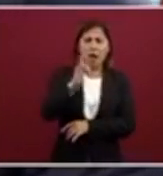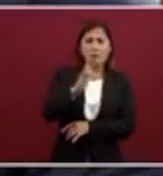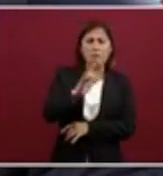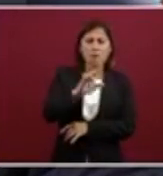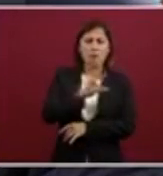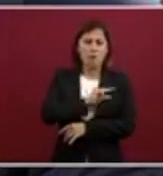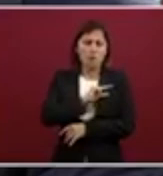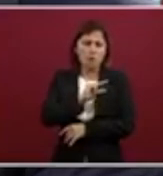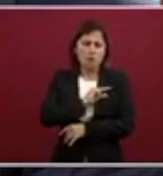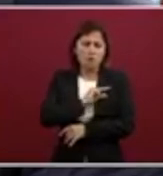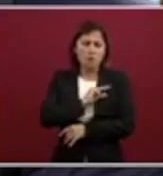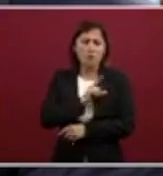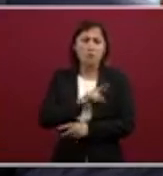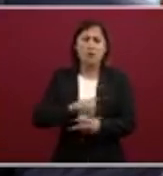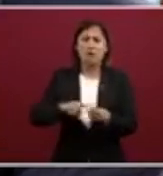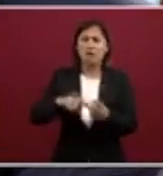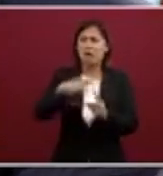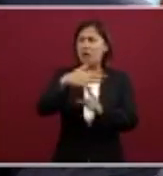helicópteros privados,